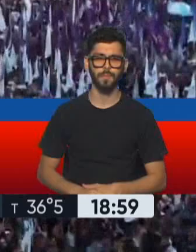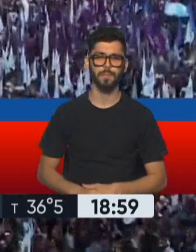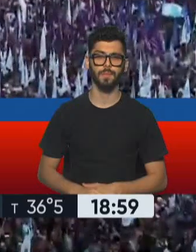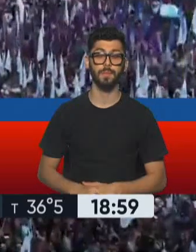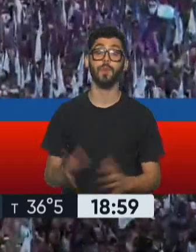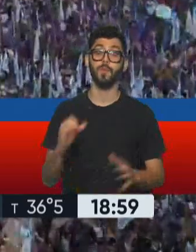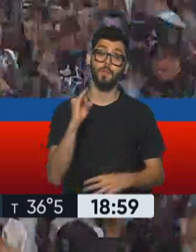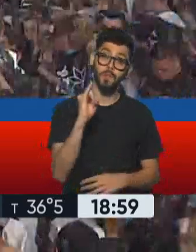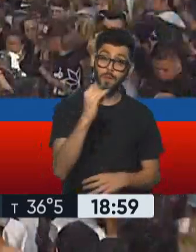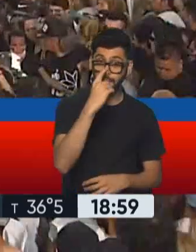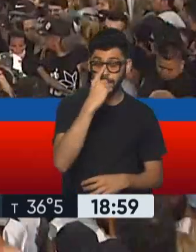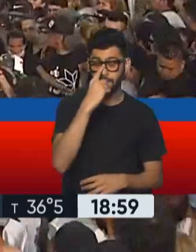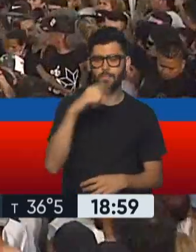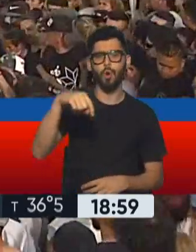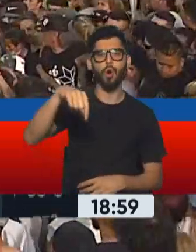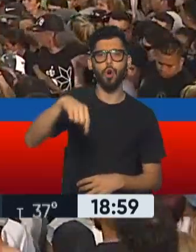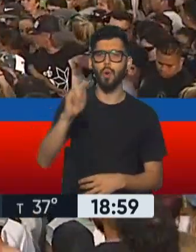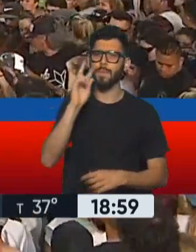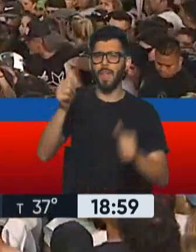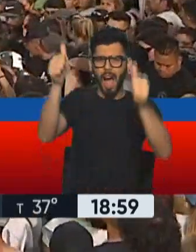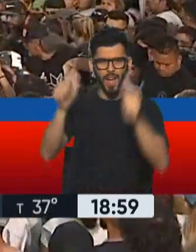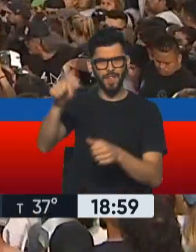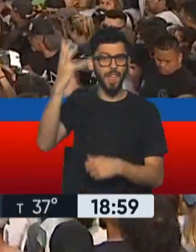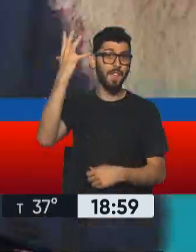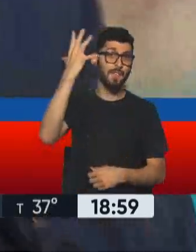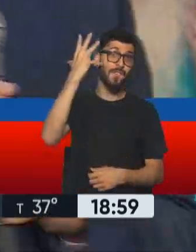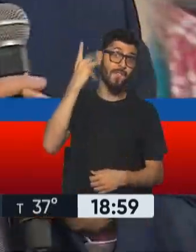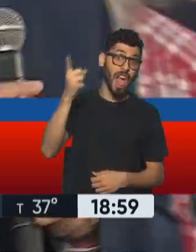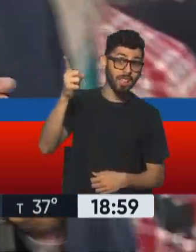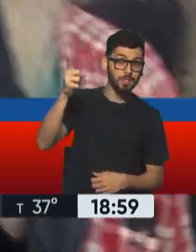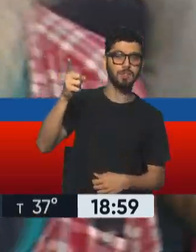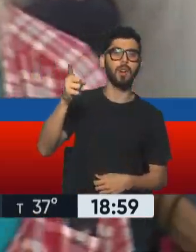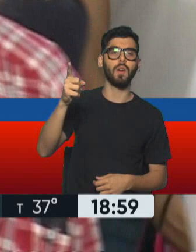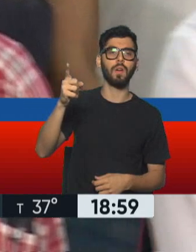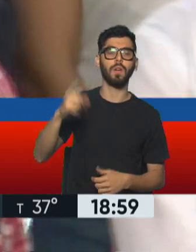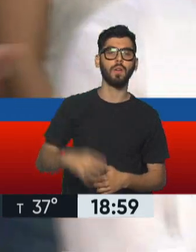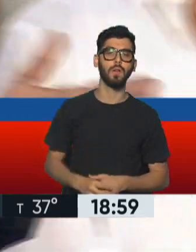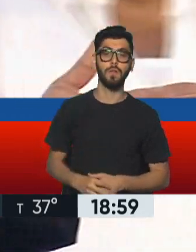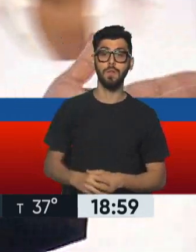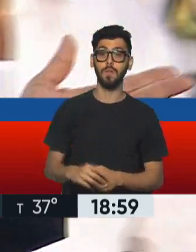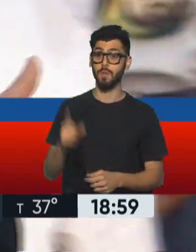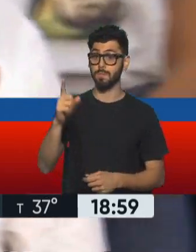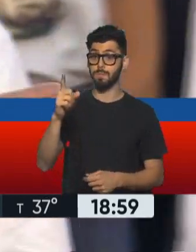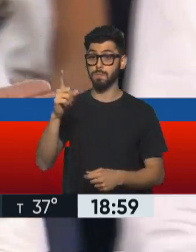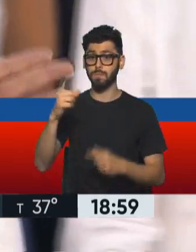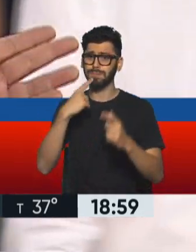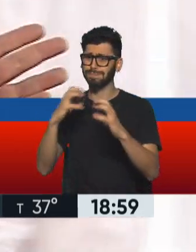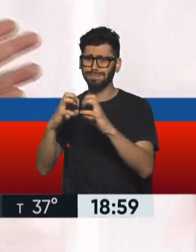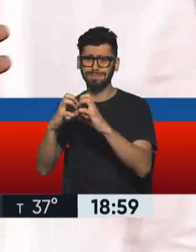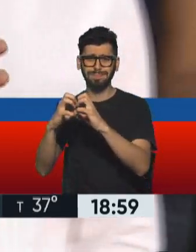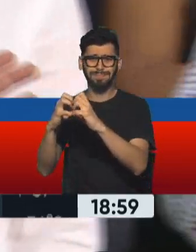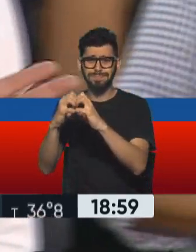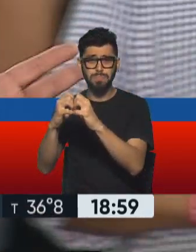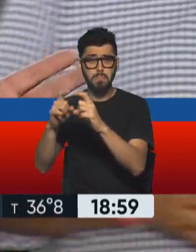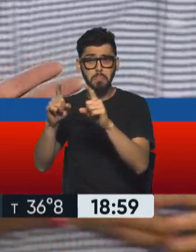Les decía, hoy leía un afiche que estaba pegado en las calles de Francia, donde se discuten las mismas cosas que